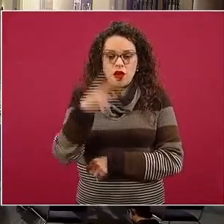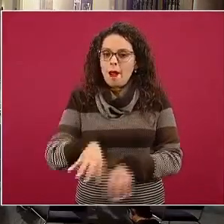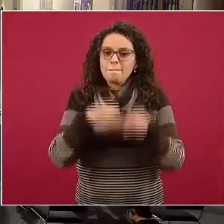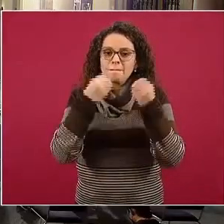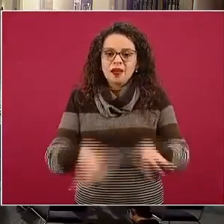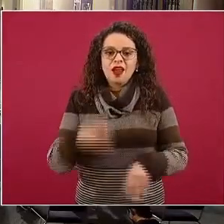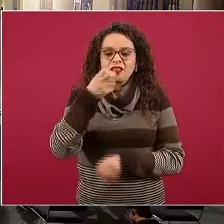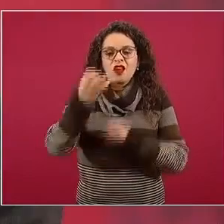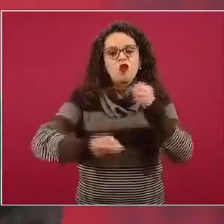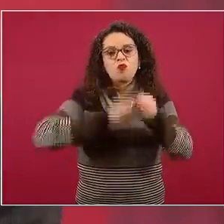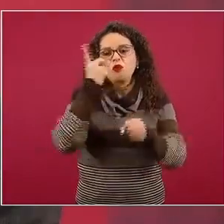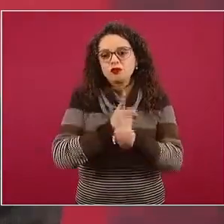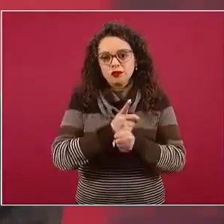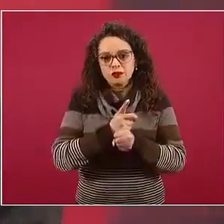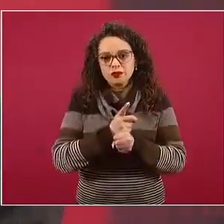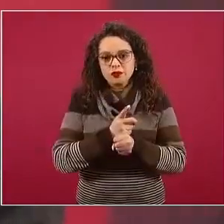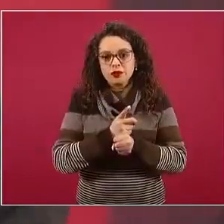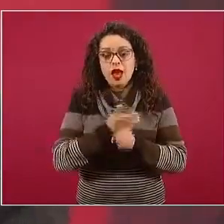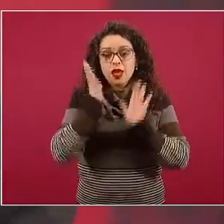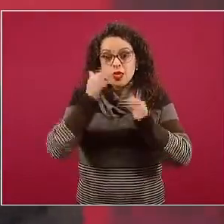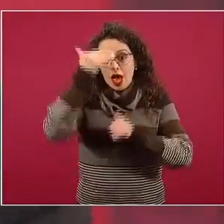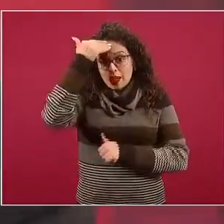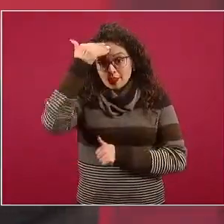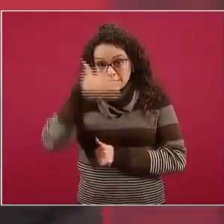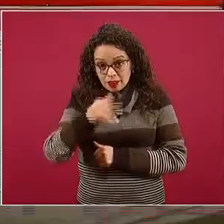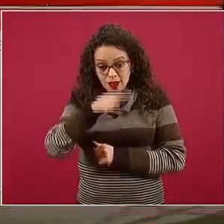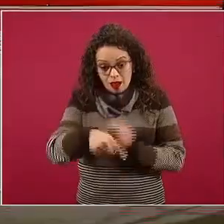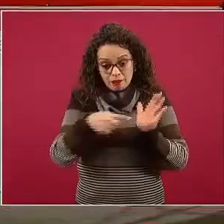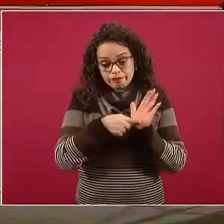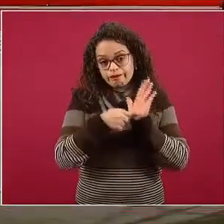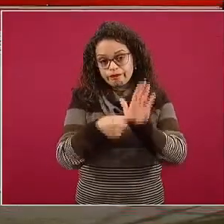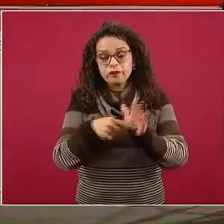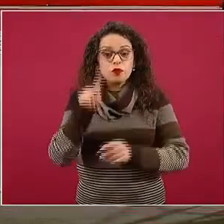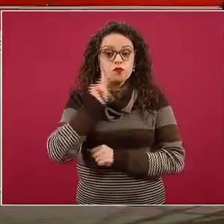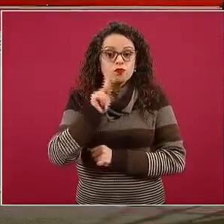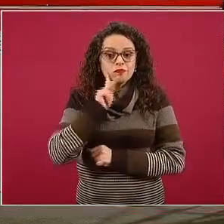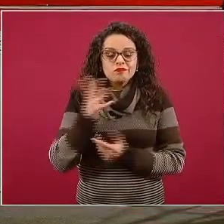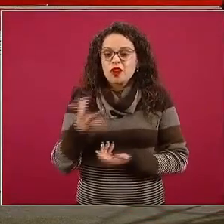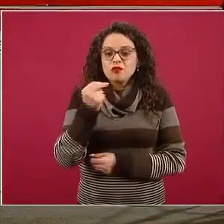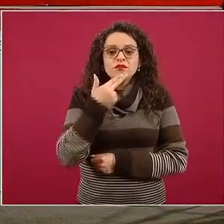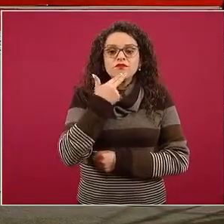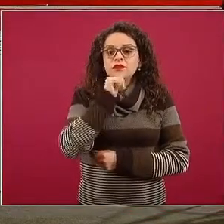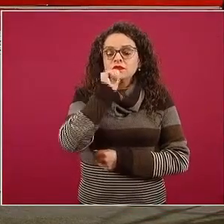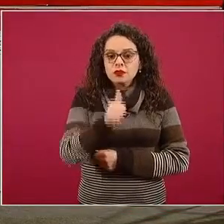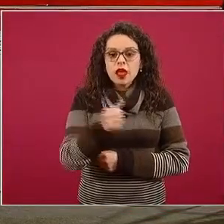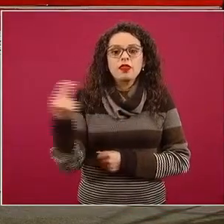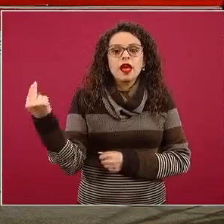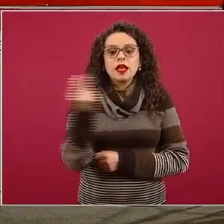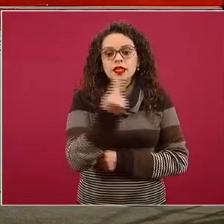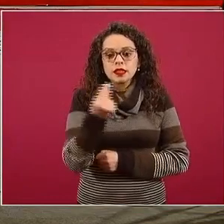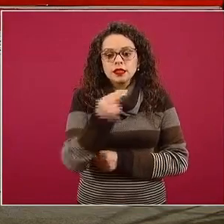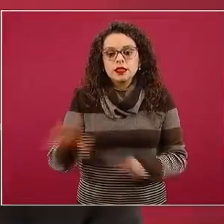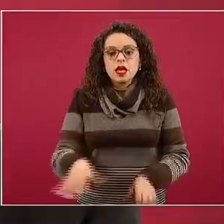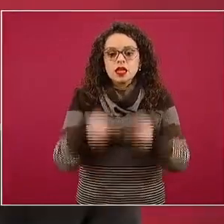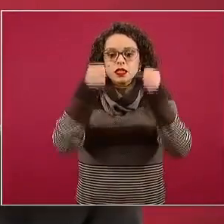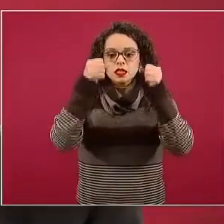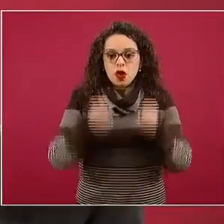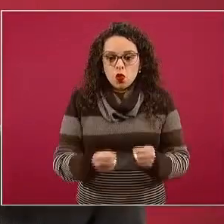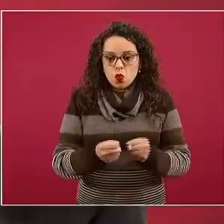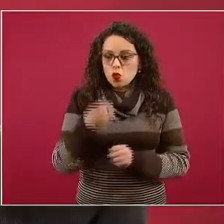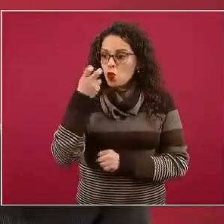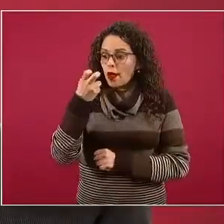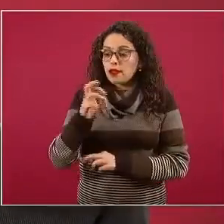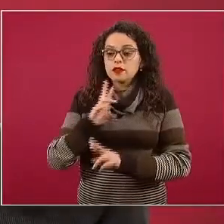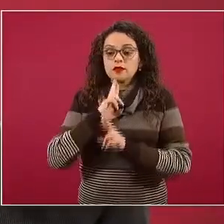No basta con tener el conocimiento del diagnóstico si no se establecen las condiciones que garanticen que el